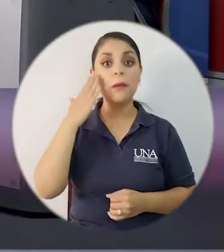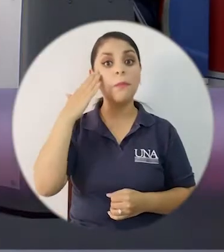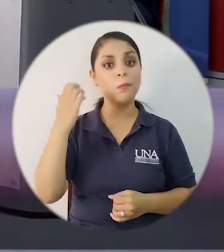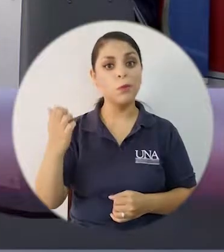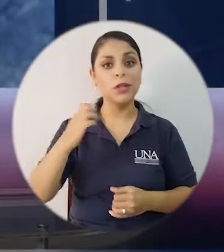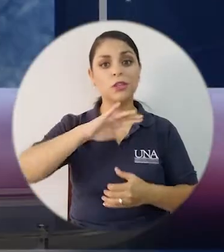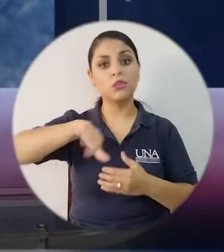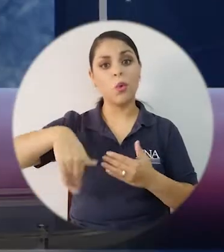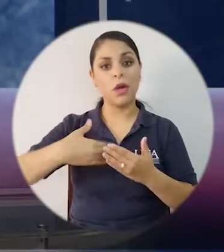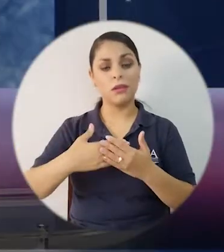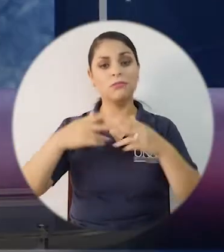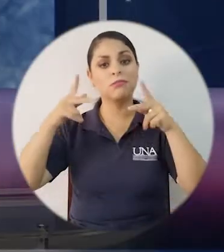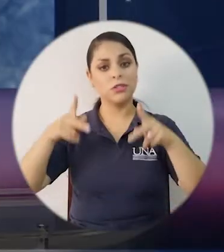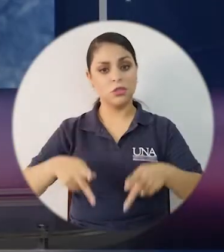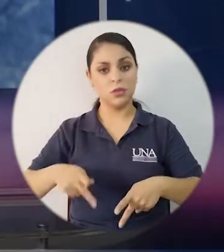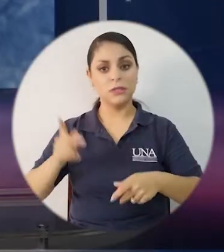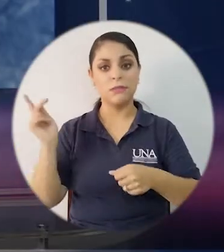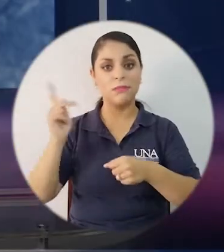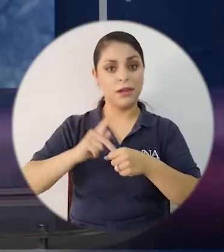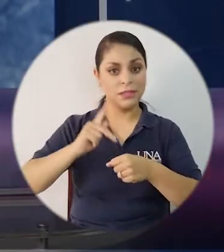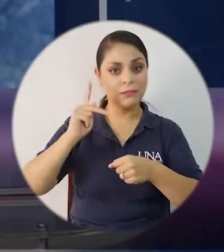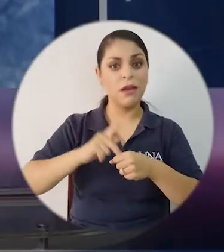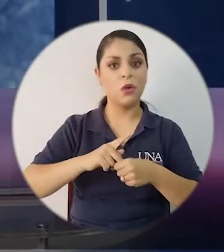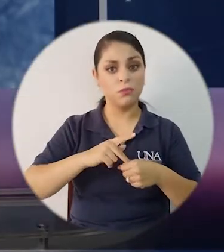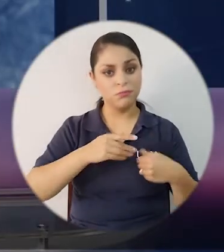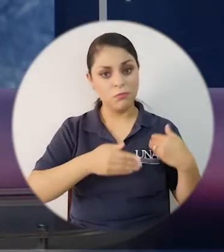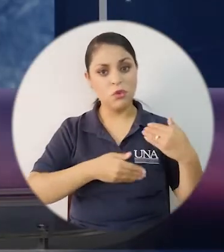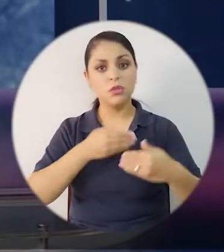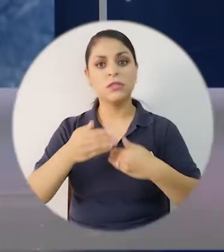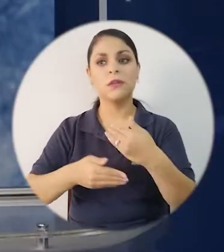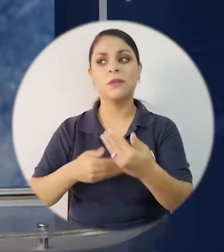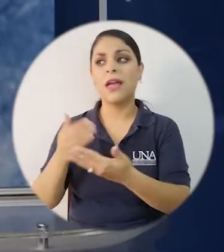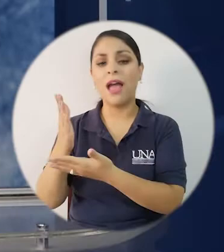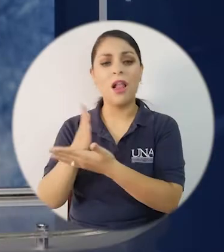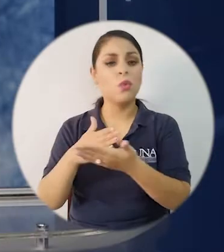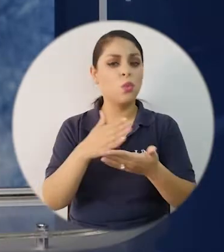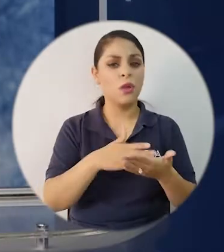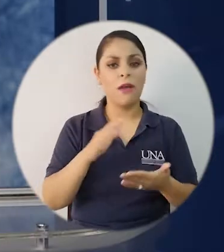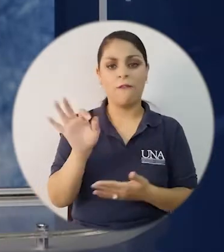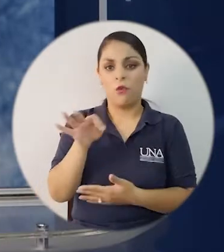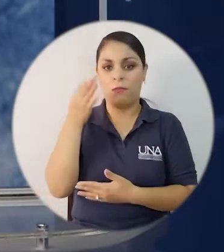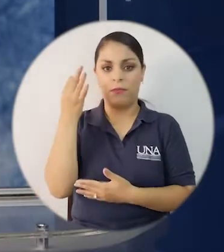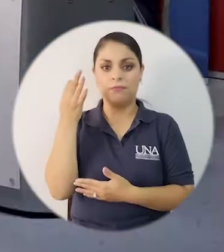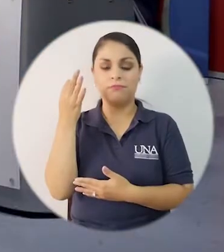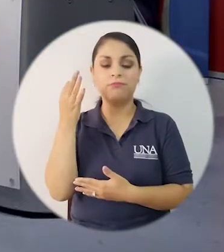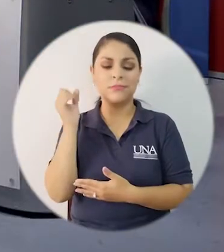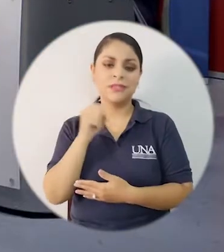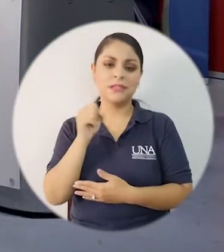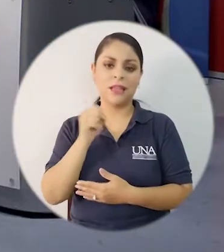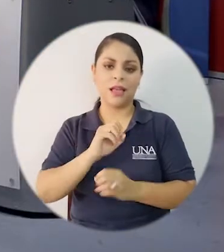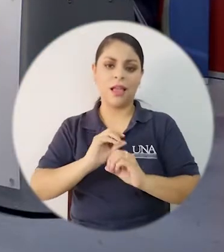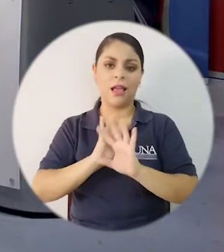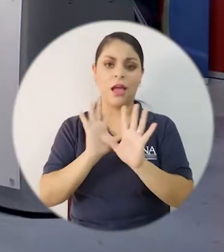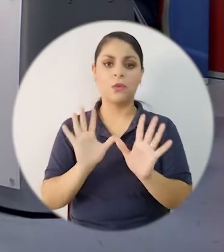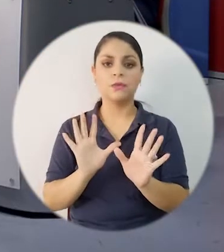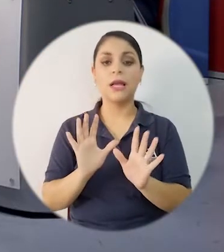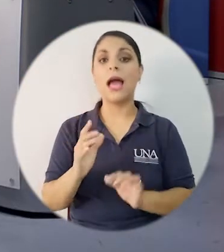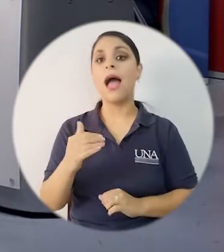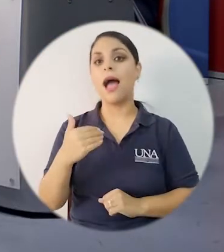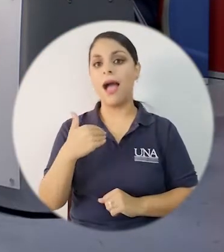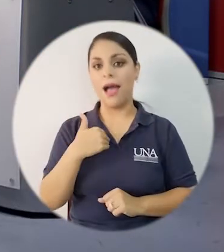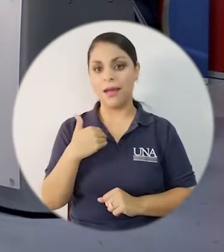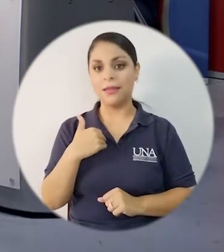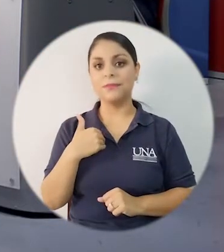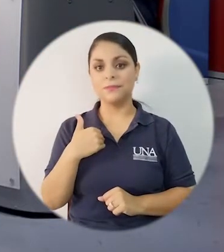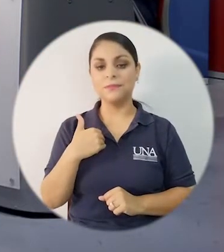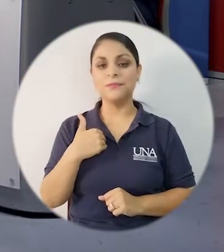Porque al final fueron todas las personas que participaron en el proceso en una u otra forma, todo el Sí, pueblo. de una en u otra general. manera hubo una participación. Obviamente hay